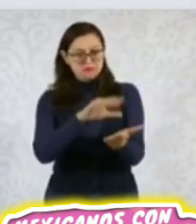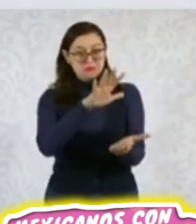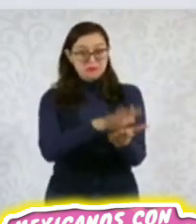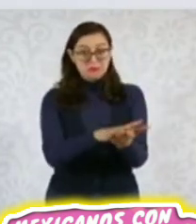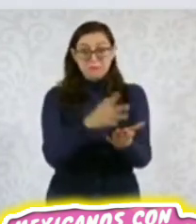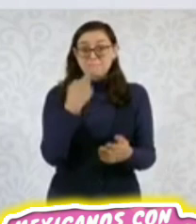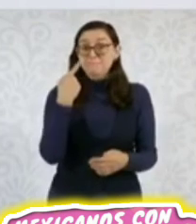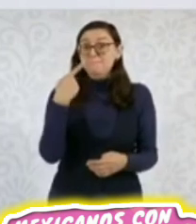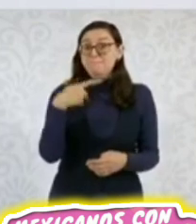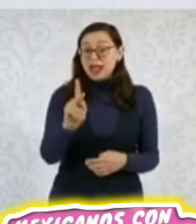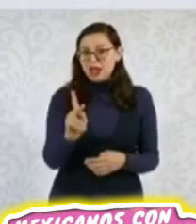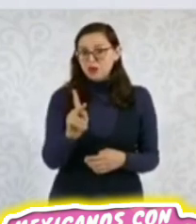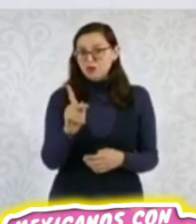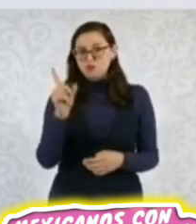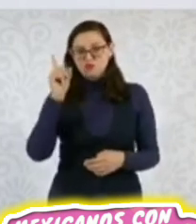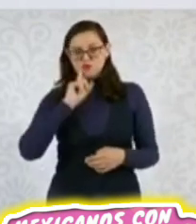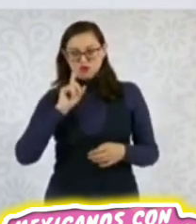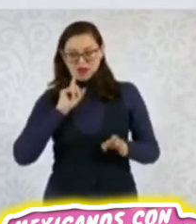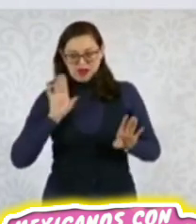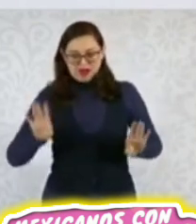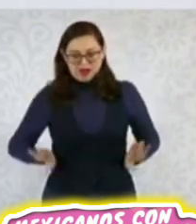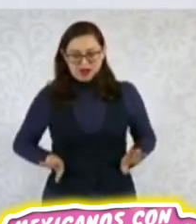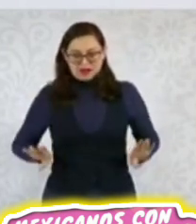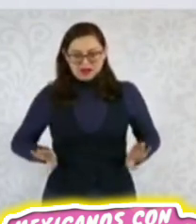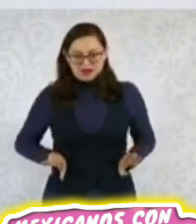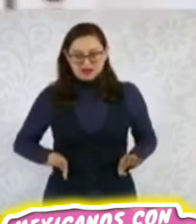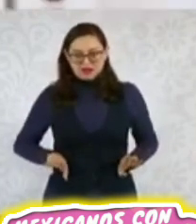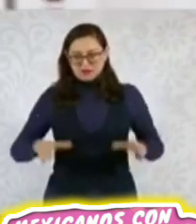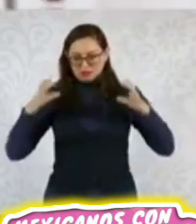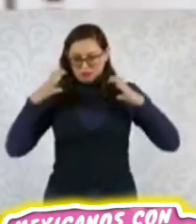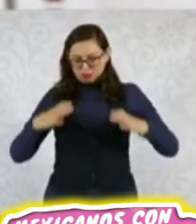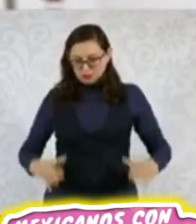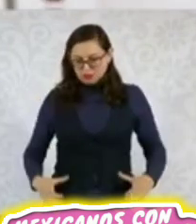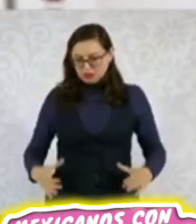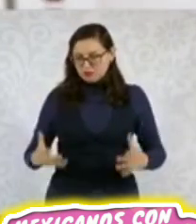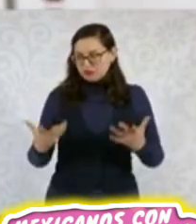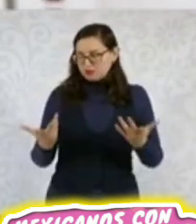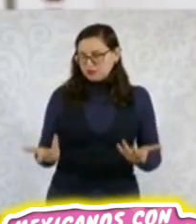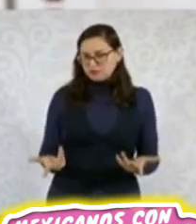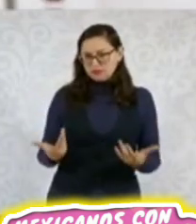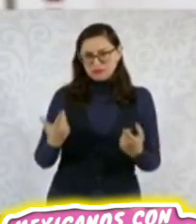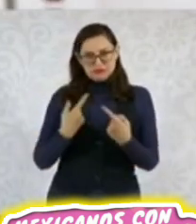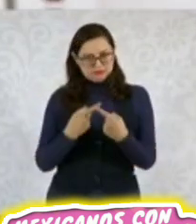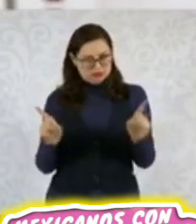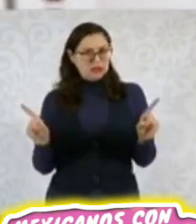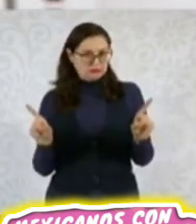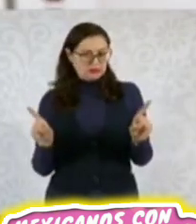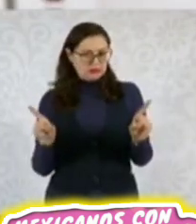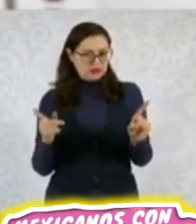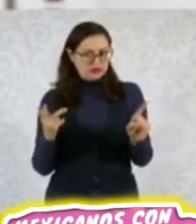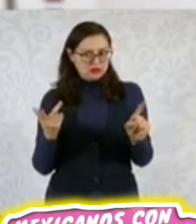mujeres. Entonces, por eso hablamos de igualdad sustantiva, porque hay que tratar también